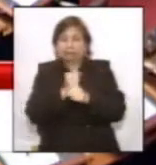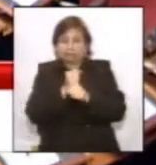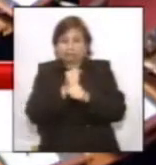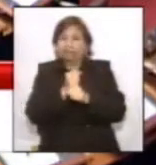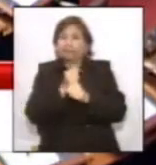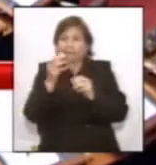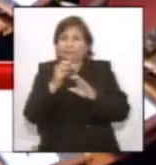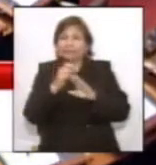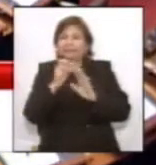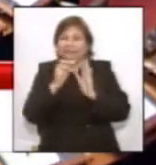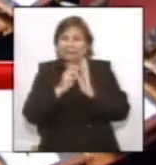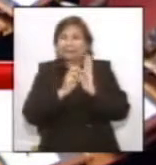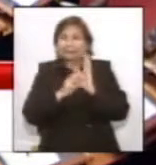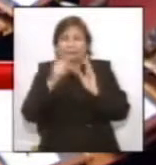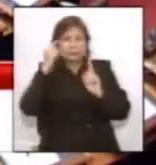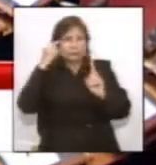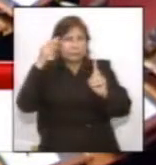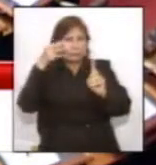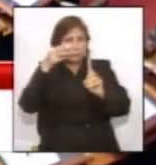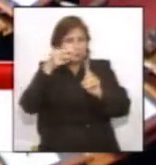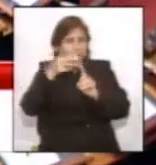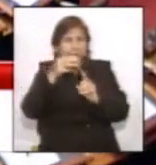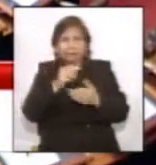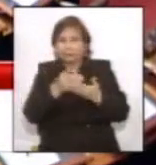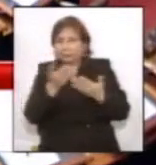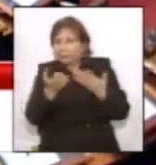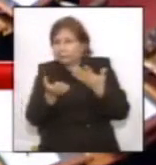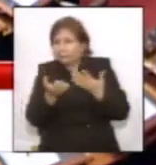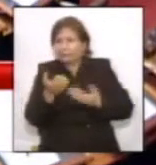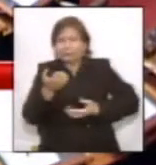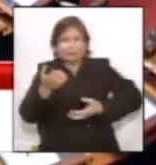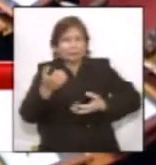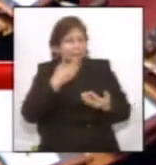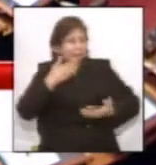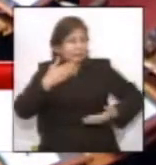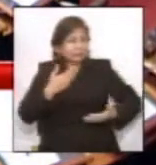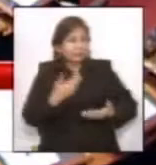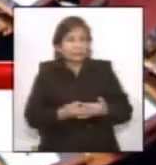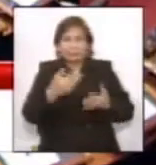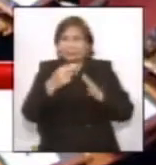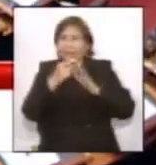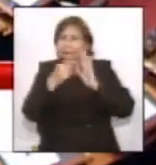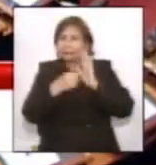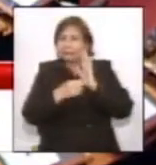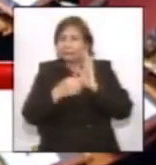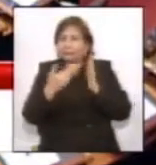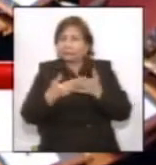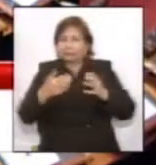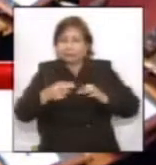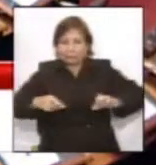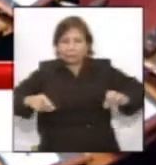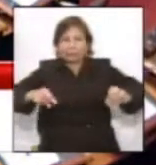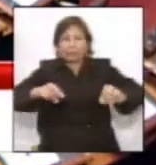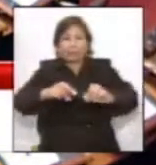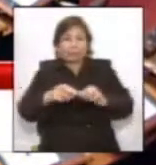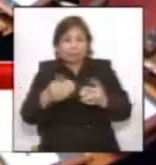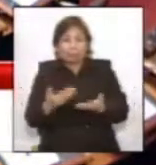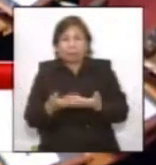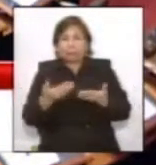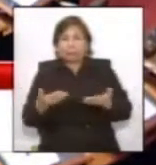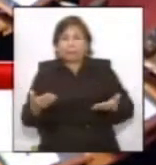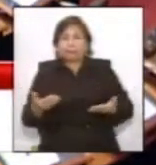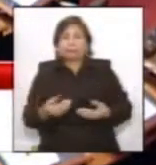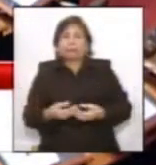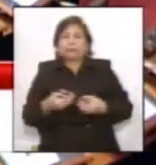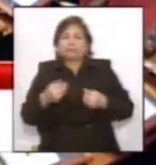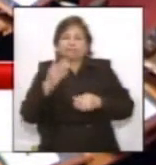económico que se ha trazado, que se han trazado, así como que confíen que gracias a propuestas que nacen en este Parlamento, este